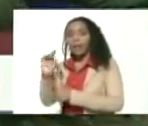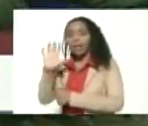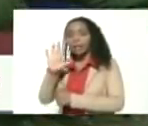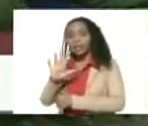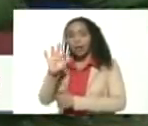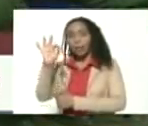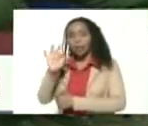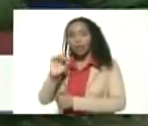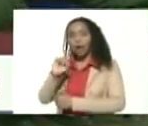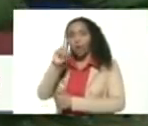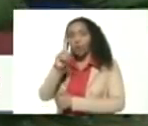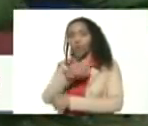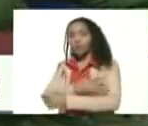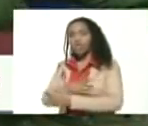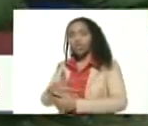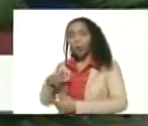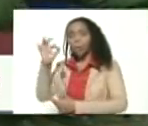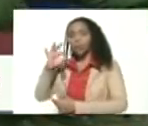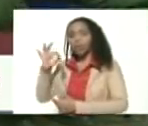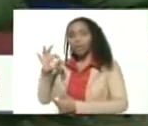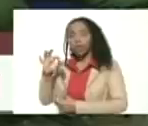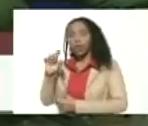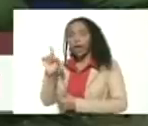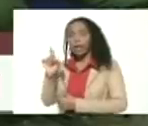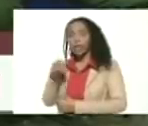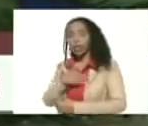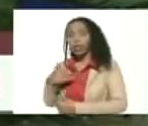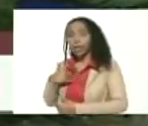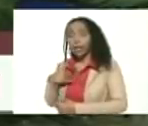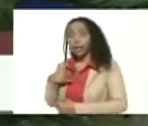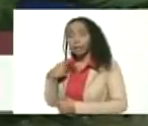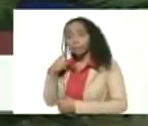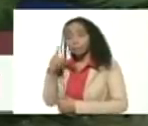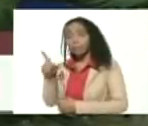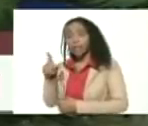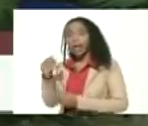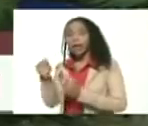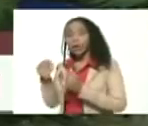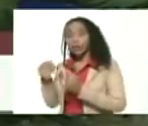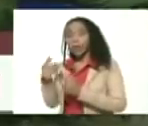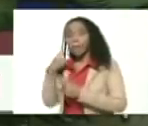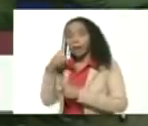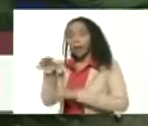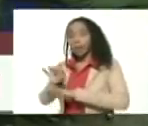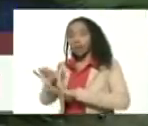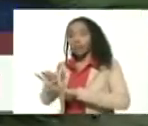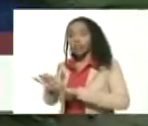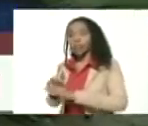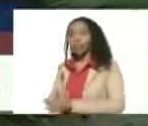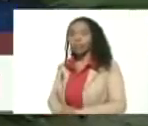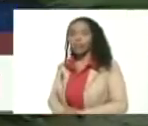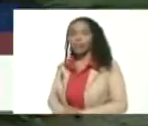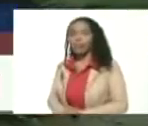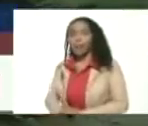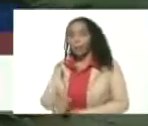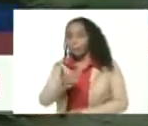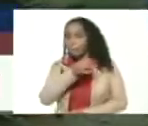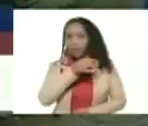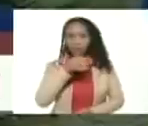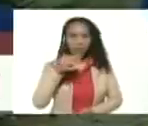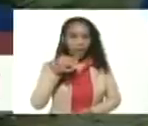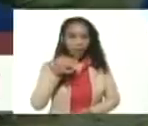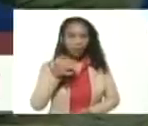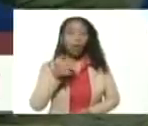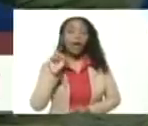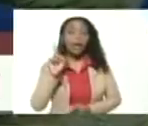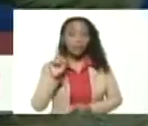5% a 1.000.000%. Eso quiere decir que habrá recursos para los municipios. Correcto. Eso